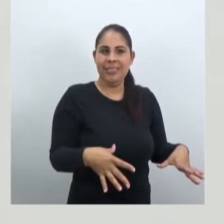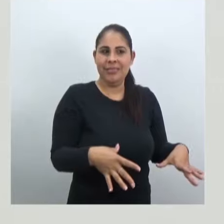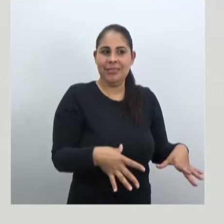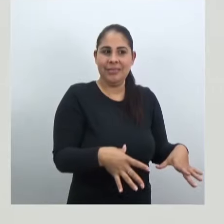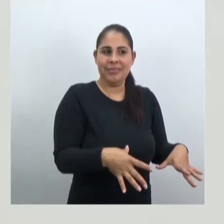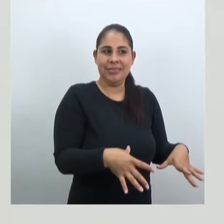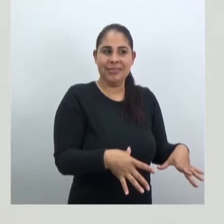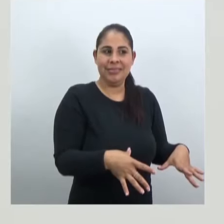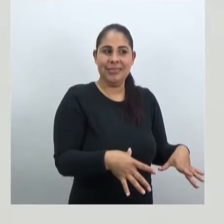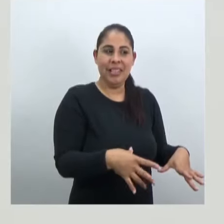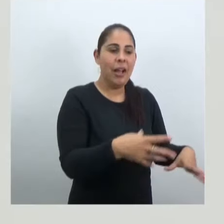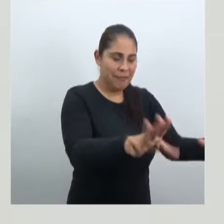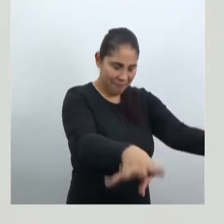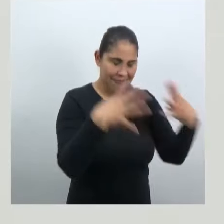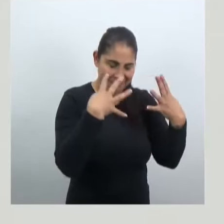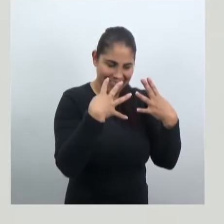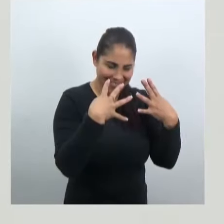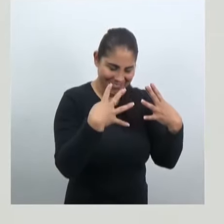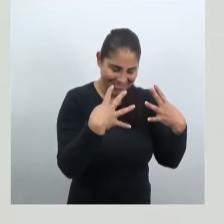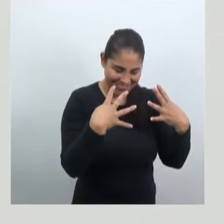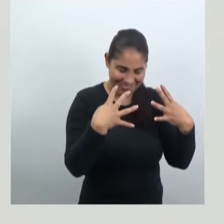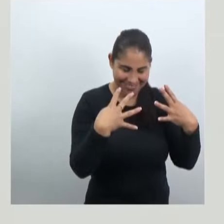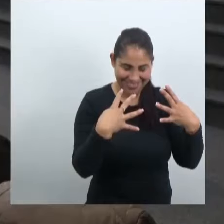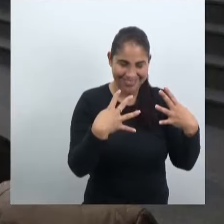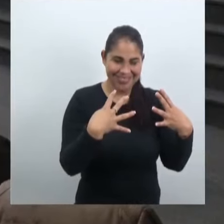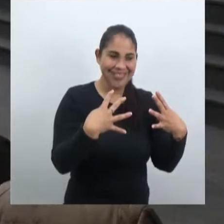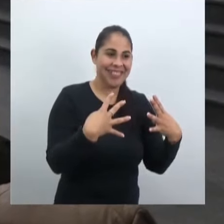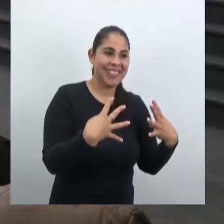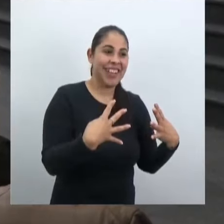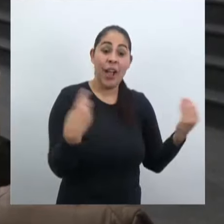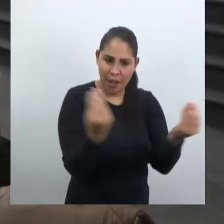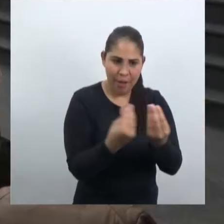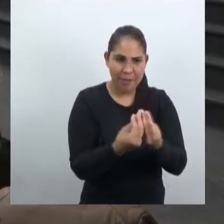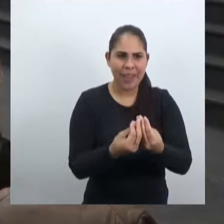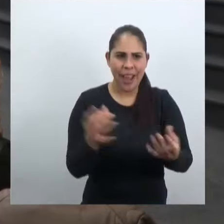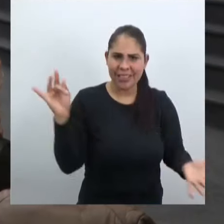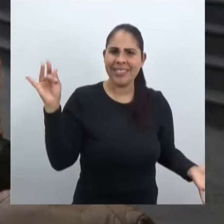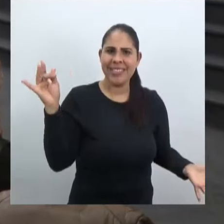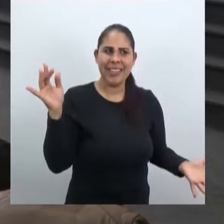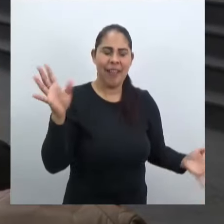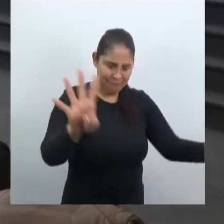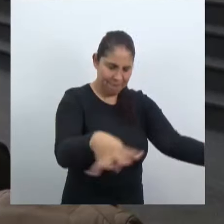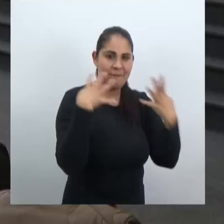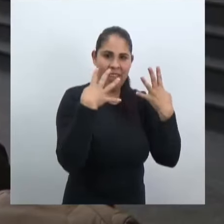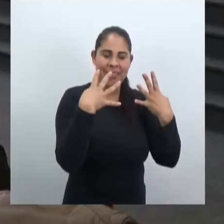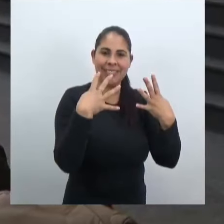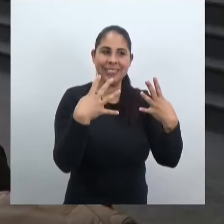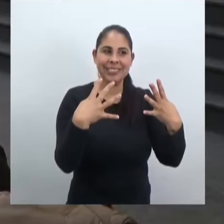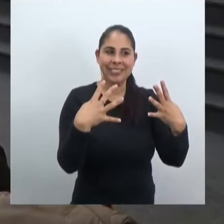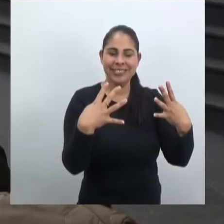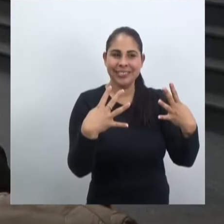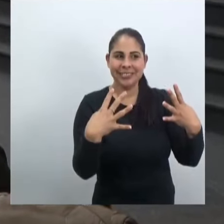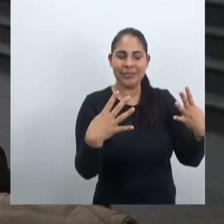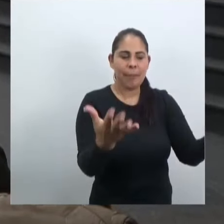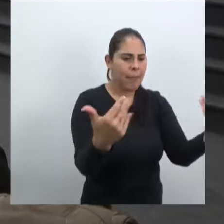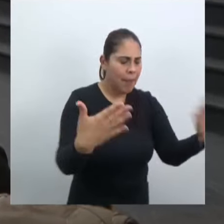grandísima, aleluya. Mira para acá. ¿Estáis conmigo? ¡Sí! Miradme para acá, por el amor de Dios. Miradme para acá,